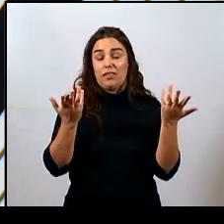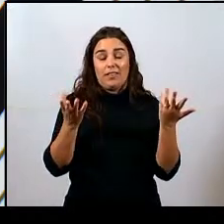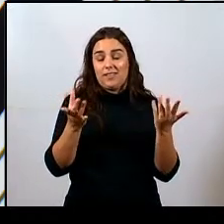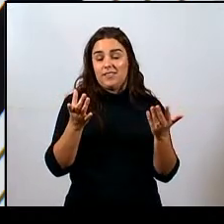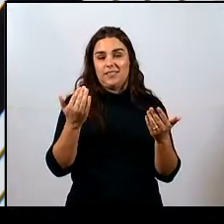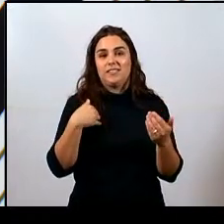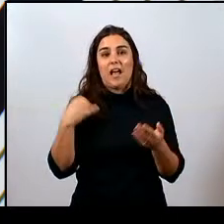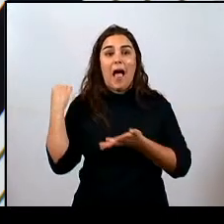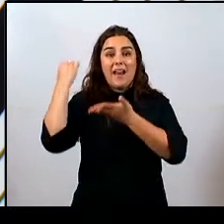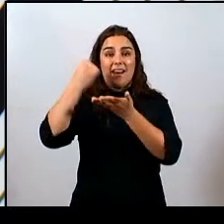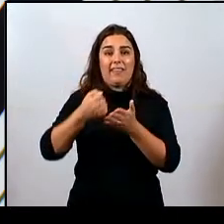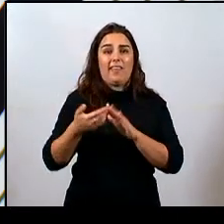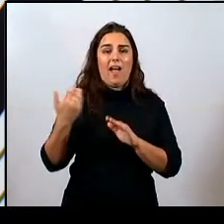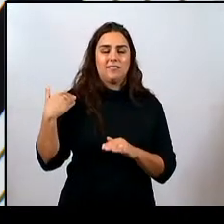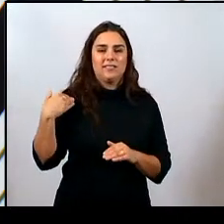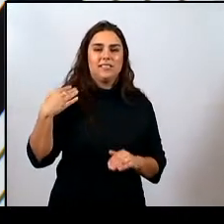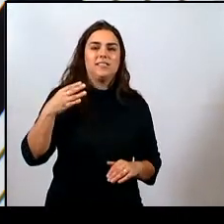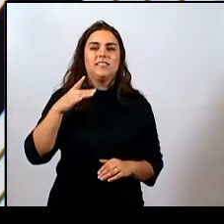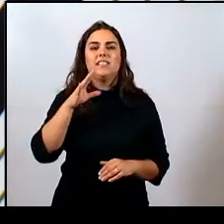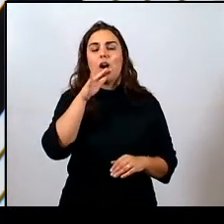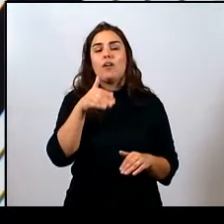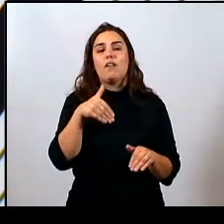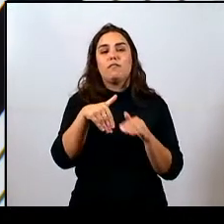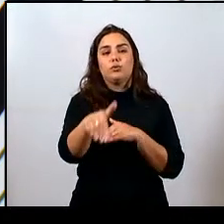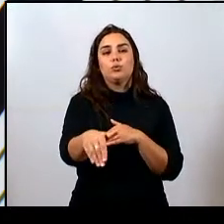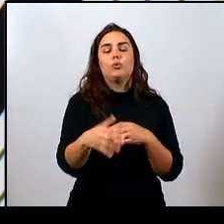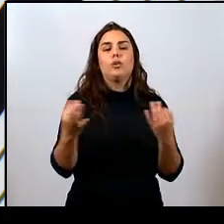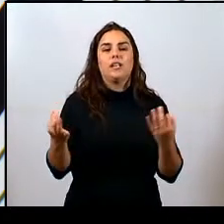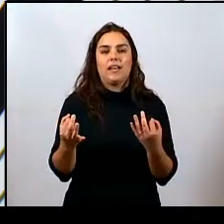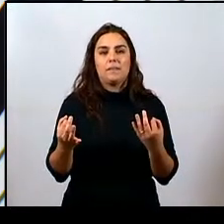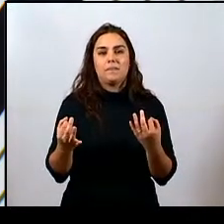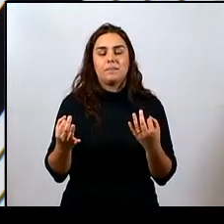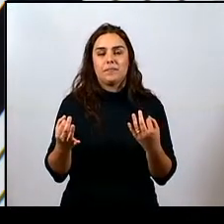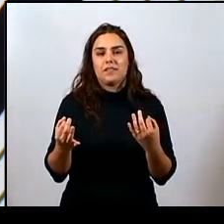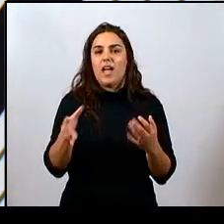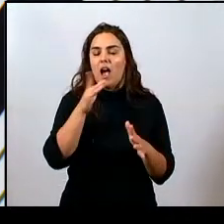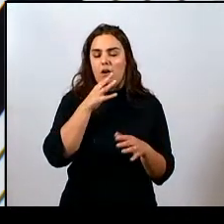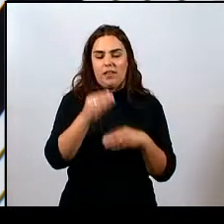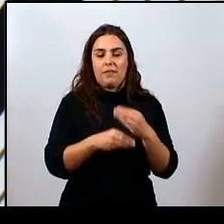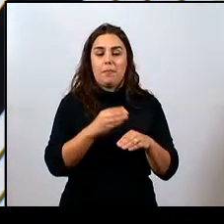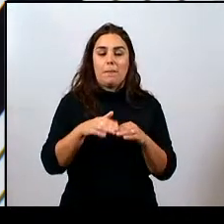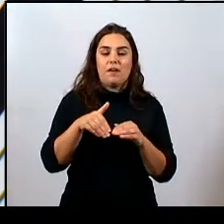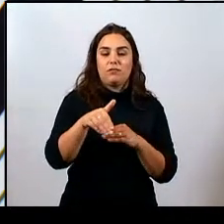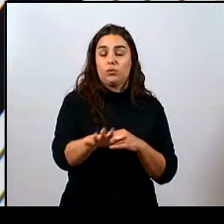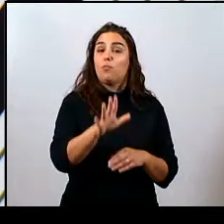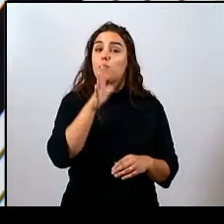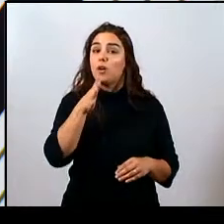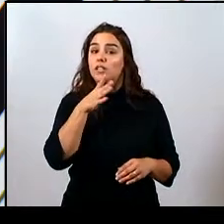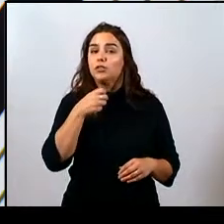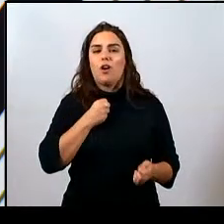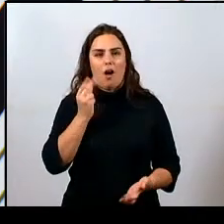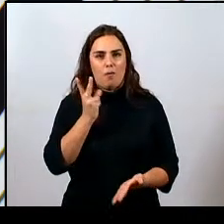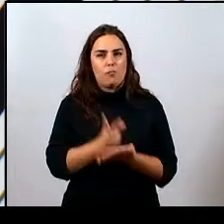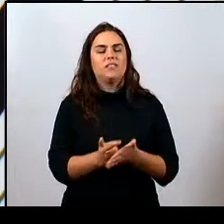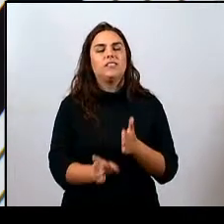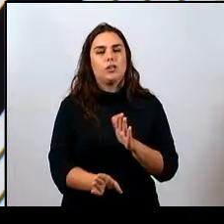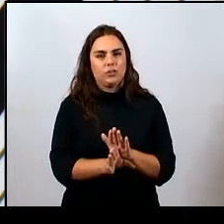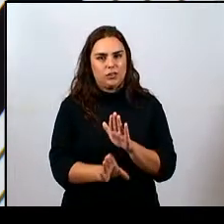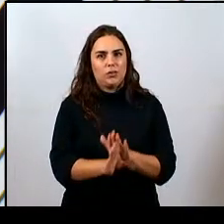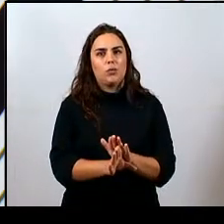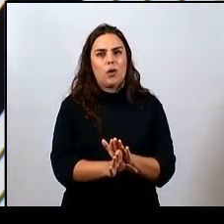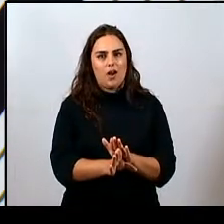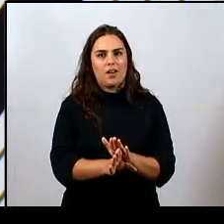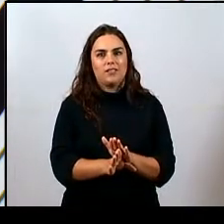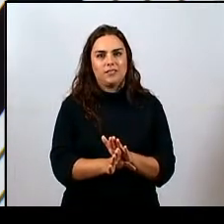de anteriores, y ahora el futuro es que se lo dejemos en mejor estado a los que están por venir. Por eso vamos a seguir apostando sin